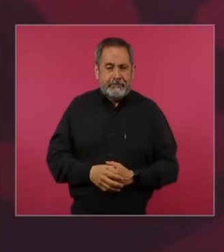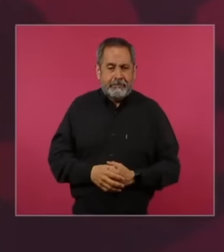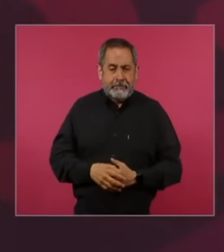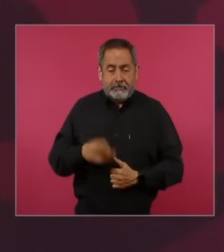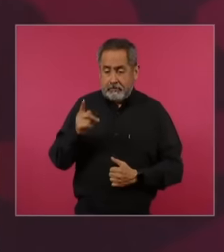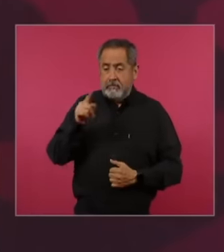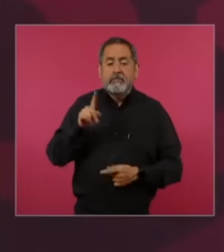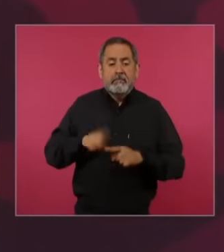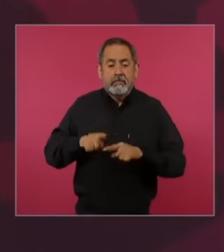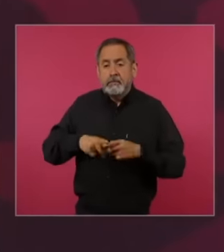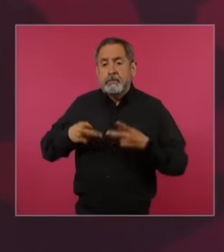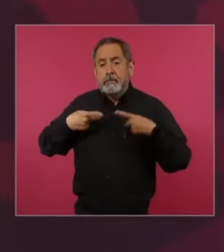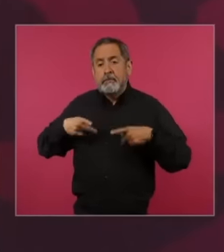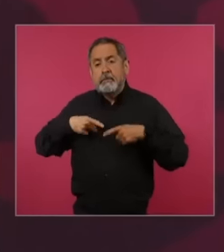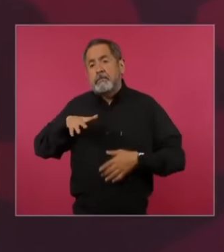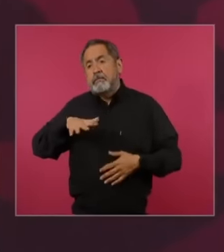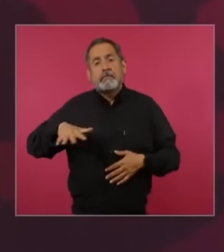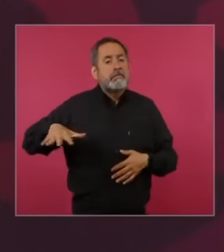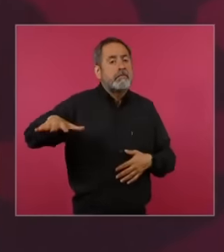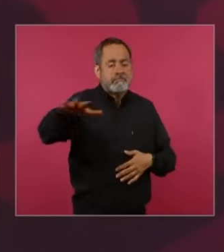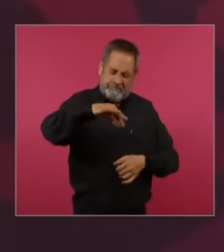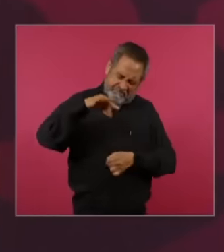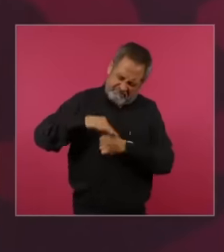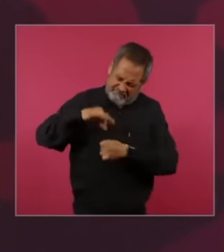Pero fue el pueblo, fue la gente.